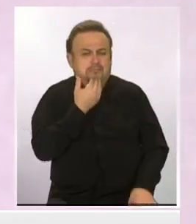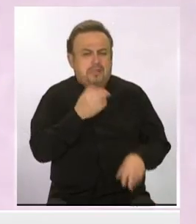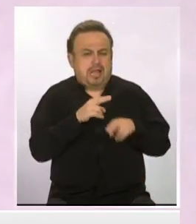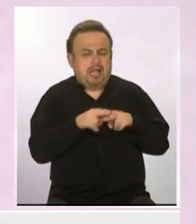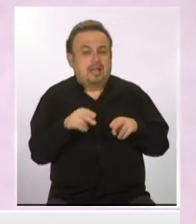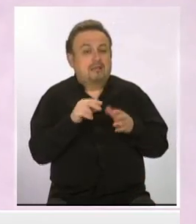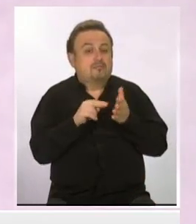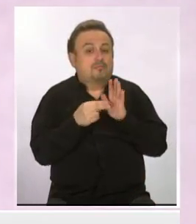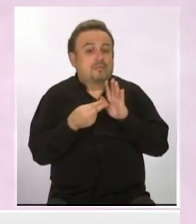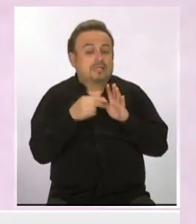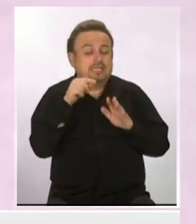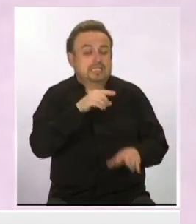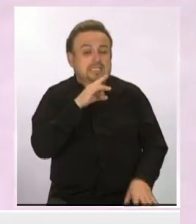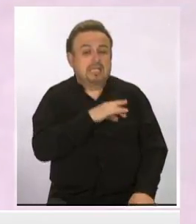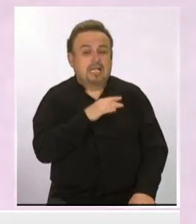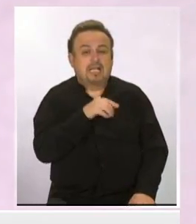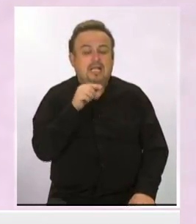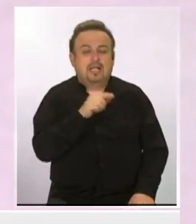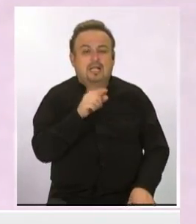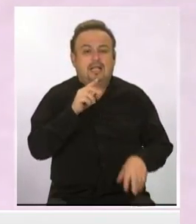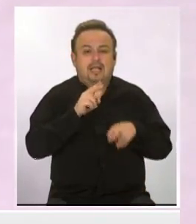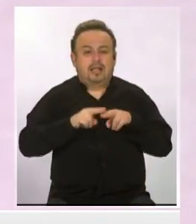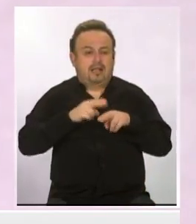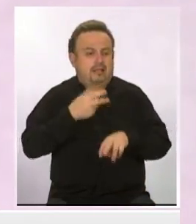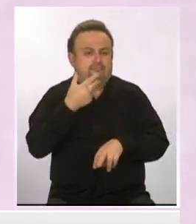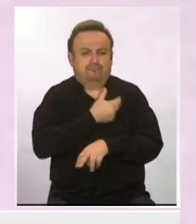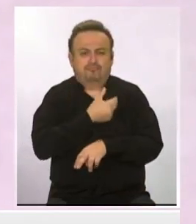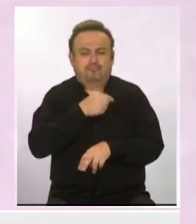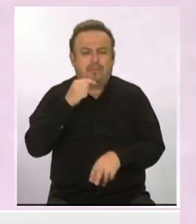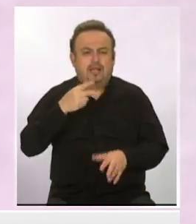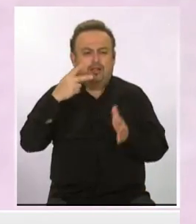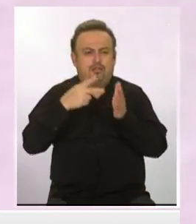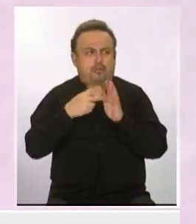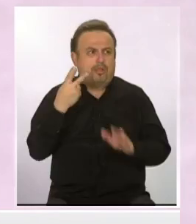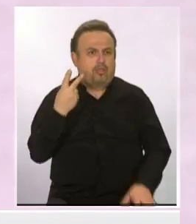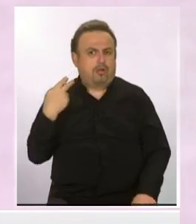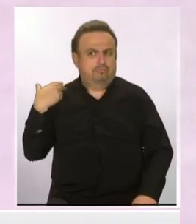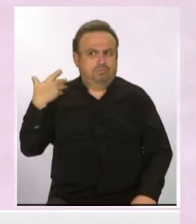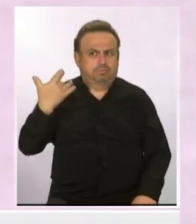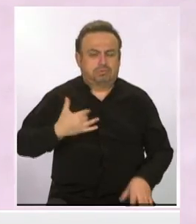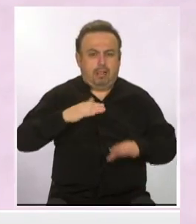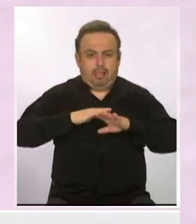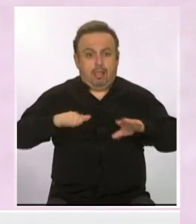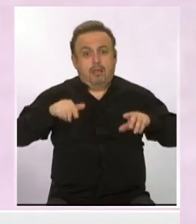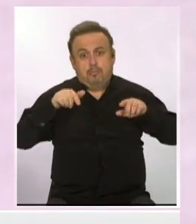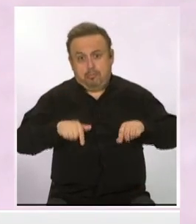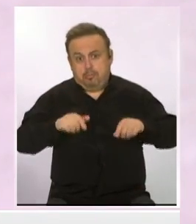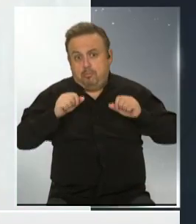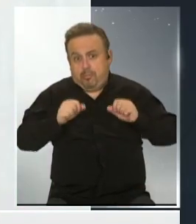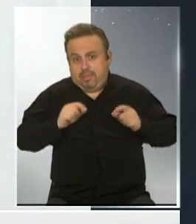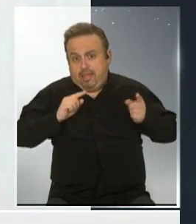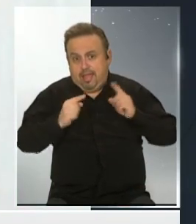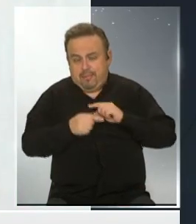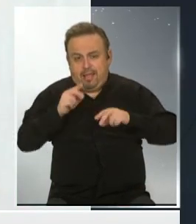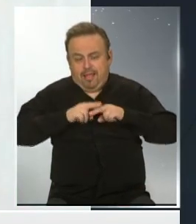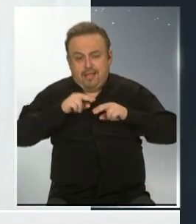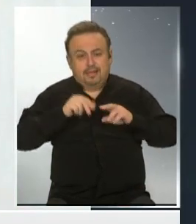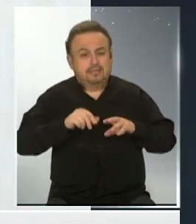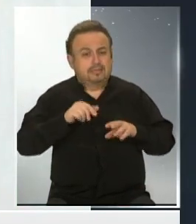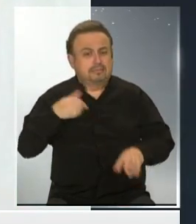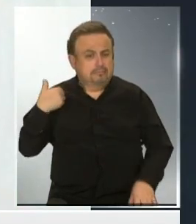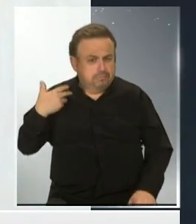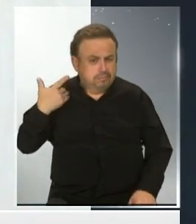El problema es que en Chile no se fabrican vacunas desde 2002, pero eso podría cambiar. Hemos estado hace algún